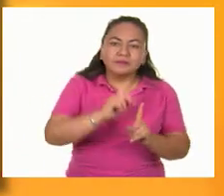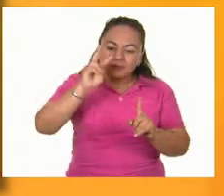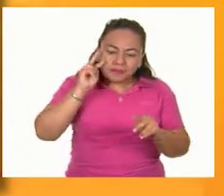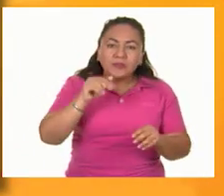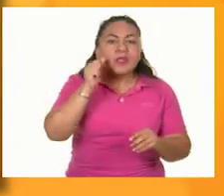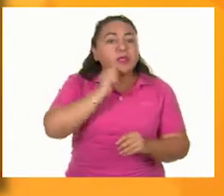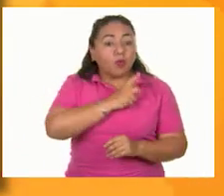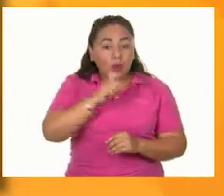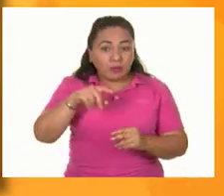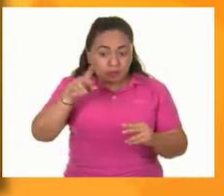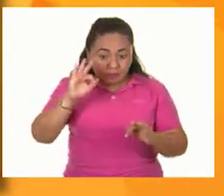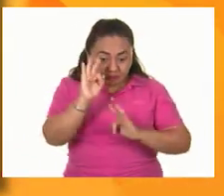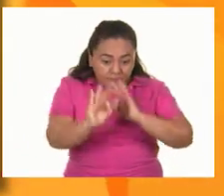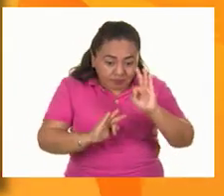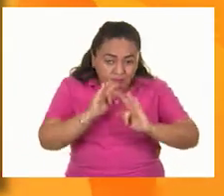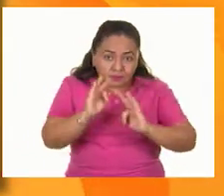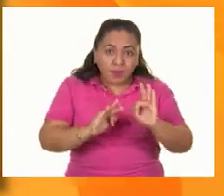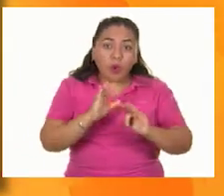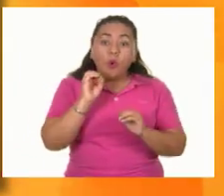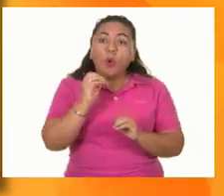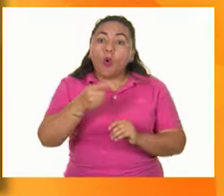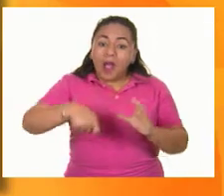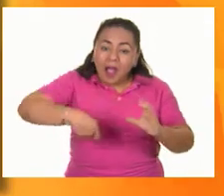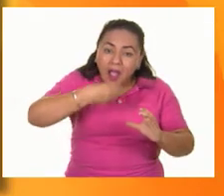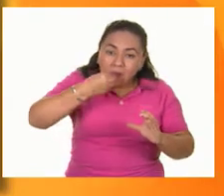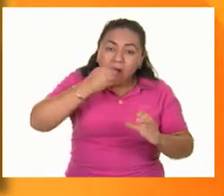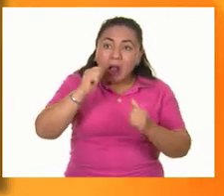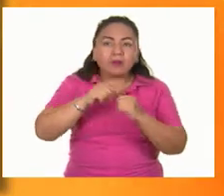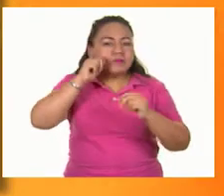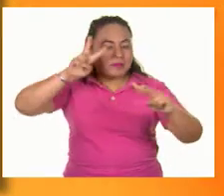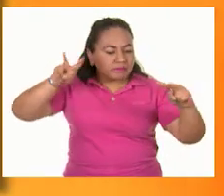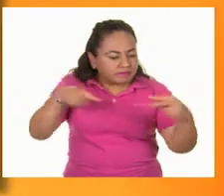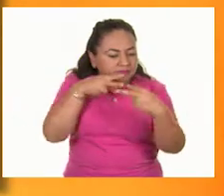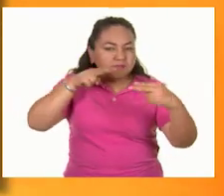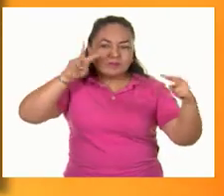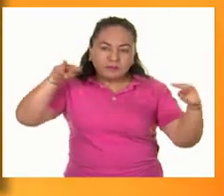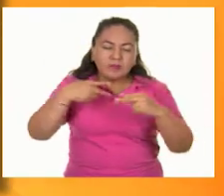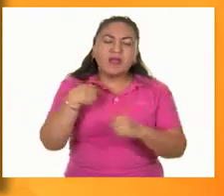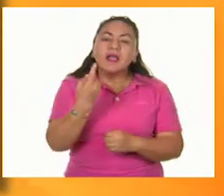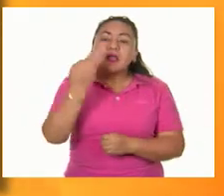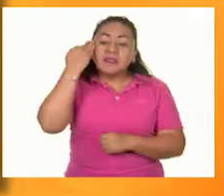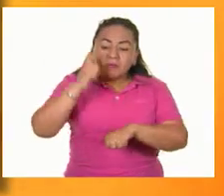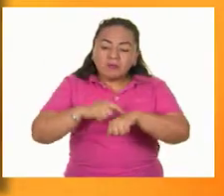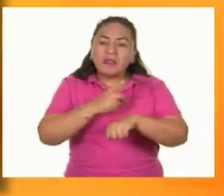a los ojos mientras lo alimentas o te dice algo. Date tiempo para abrazarlo cuando comparten tiempo